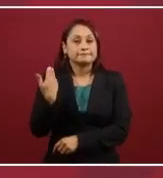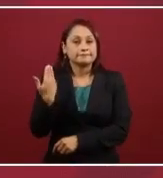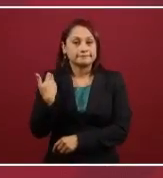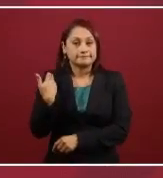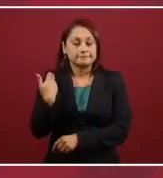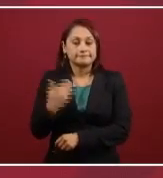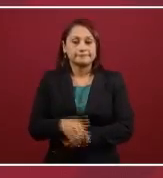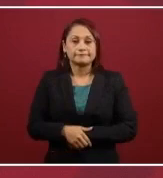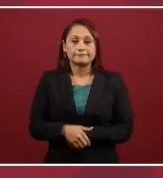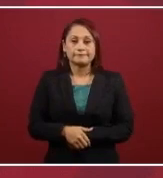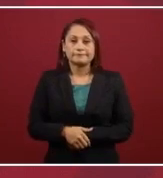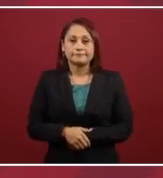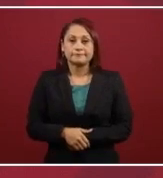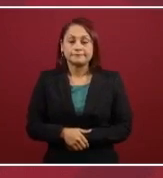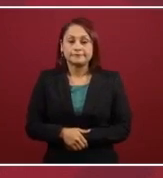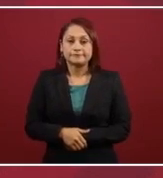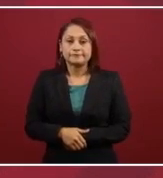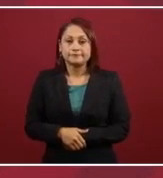Eso